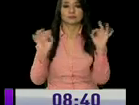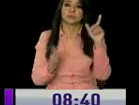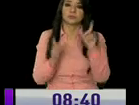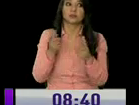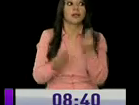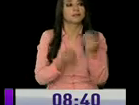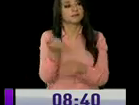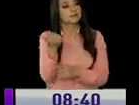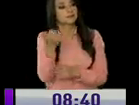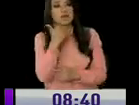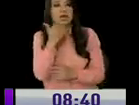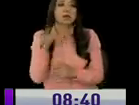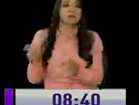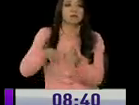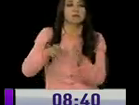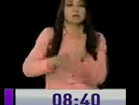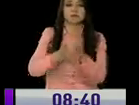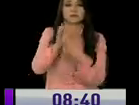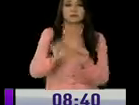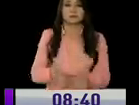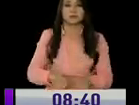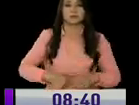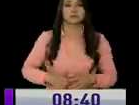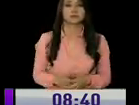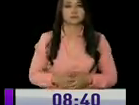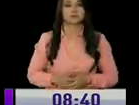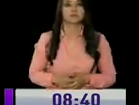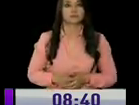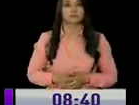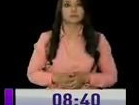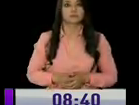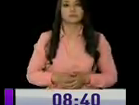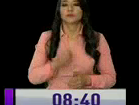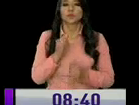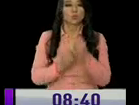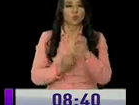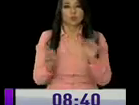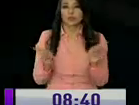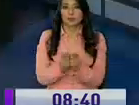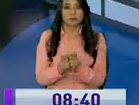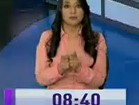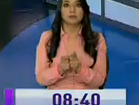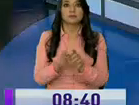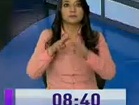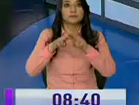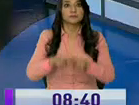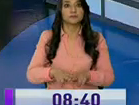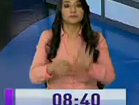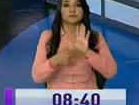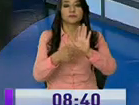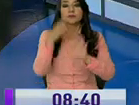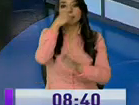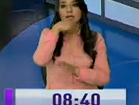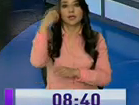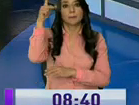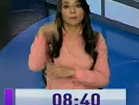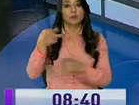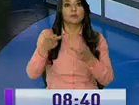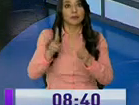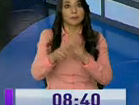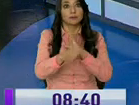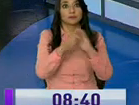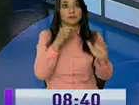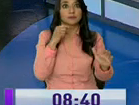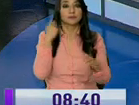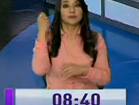lo imposible para moverse ahí. Y finalmente, Sarita, una breve revisión de lo que, esto es Carapungo también, de lo que me acabas de